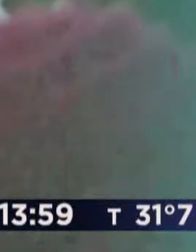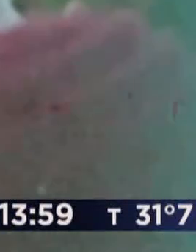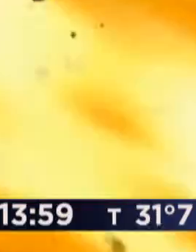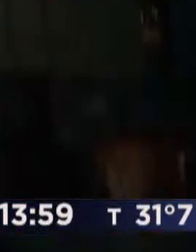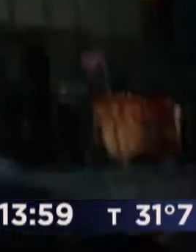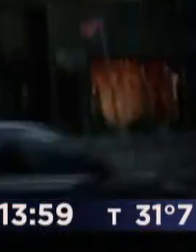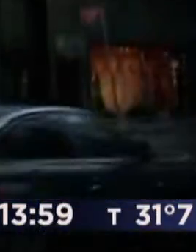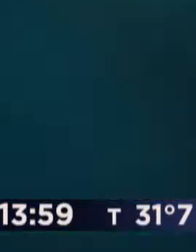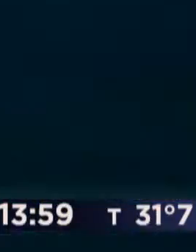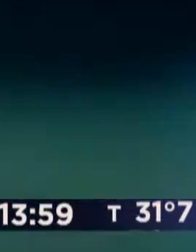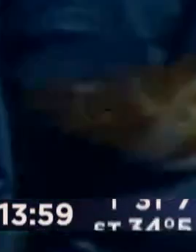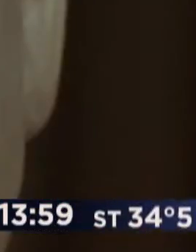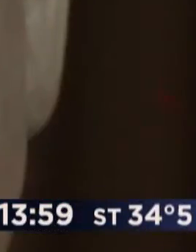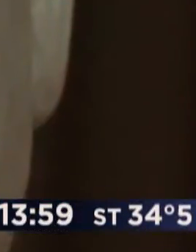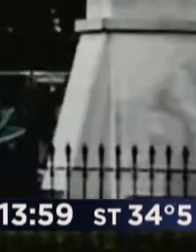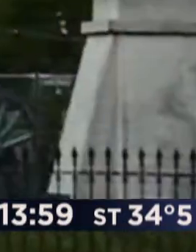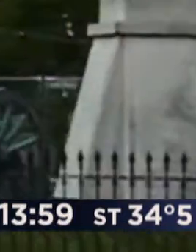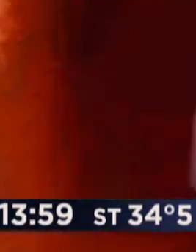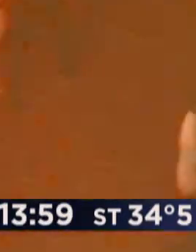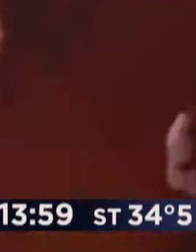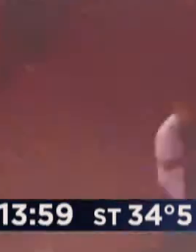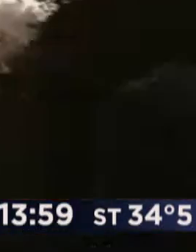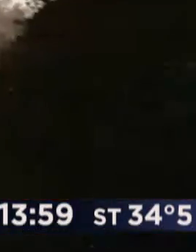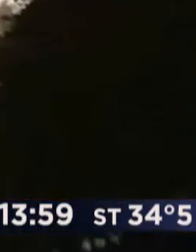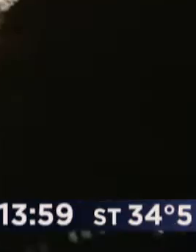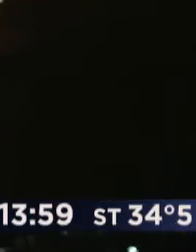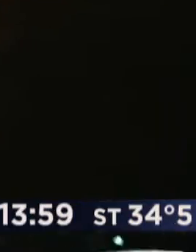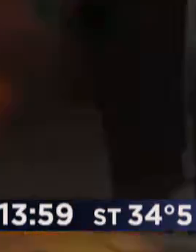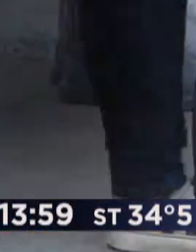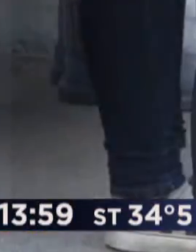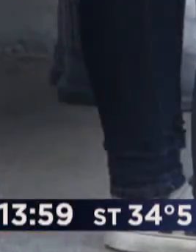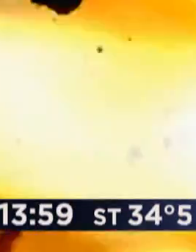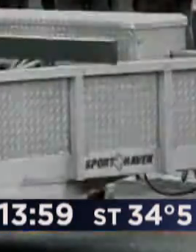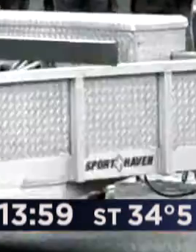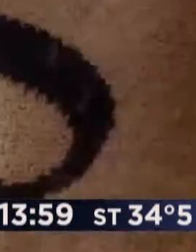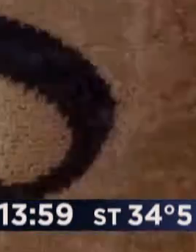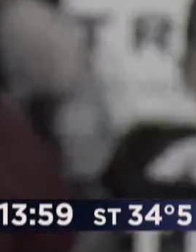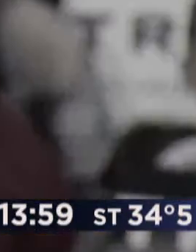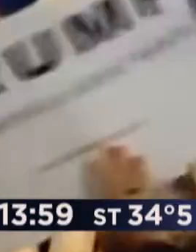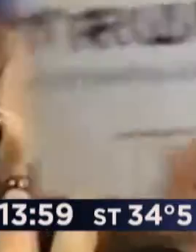I make it work. Now, sometimes the banks have to suffer. Some people have to suffer.